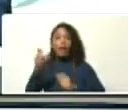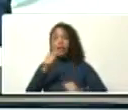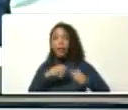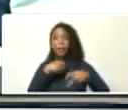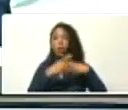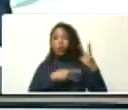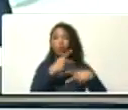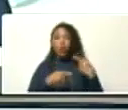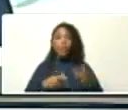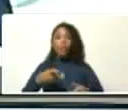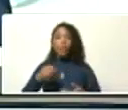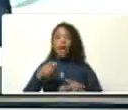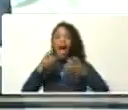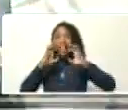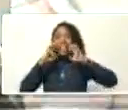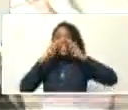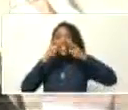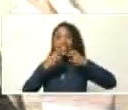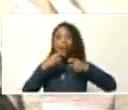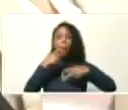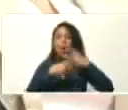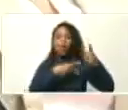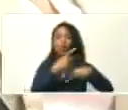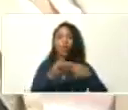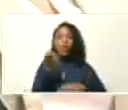maíz, productores de arroz,